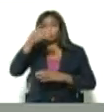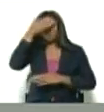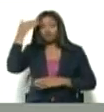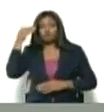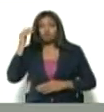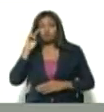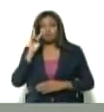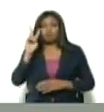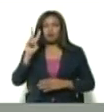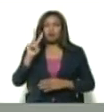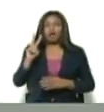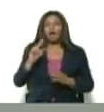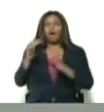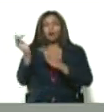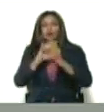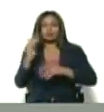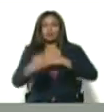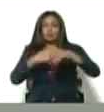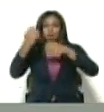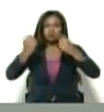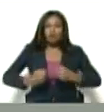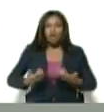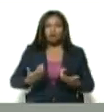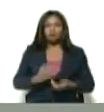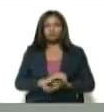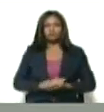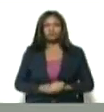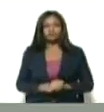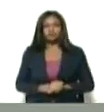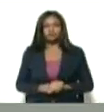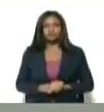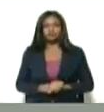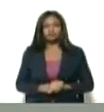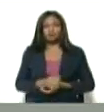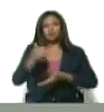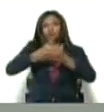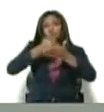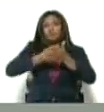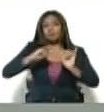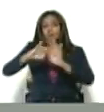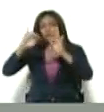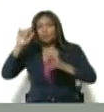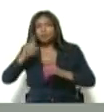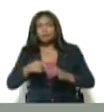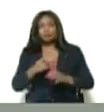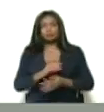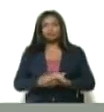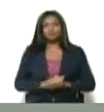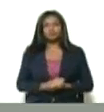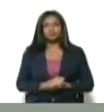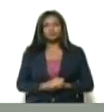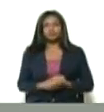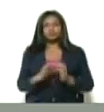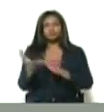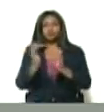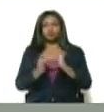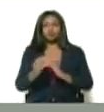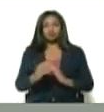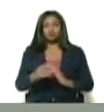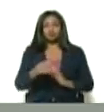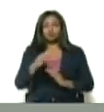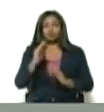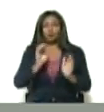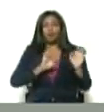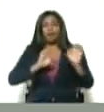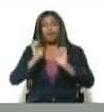del Jesús revolucionario, de la lucha de clase, del Jesús ético, del